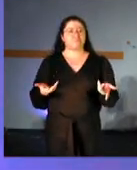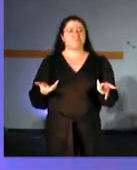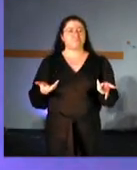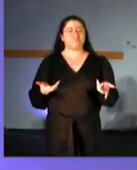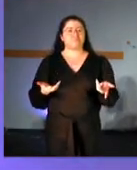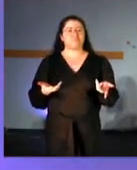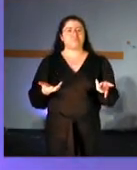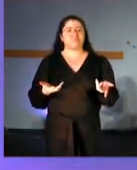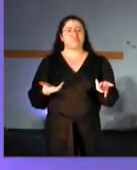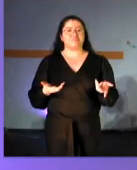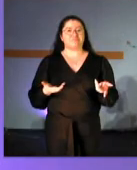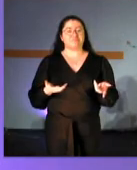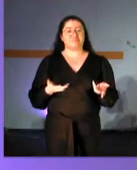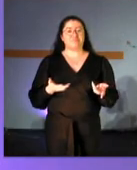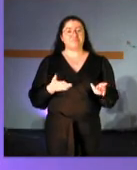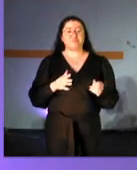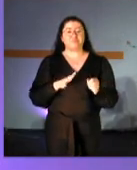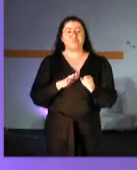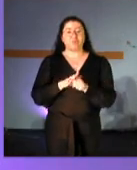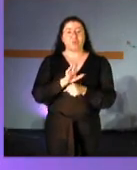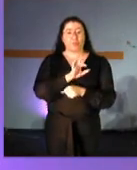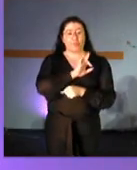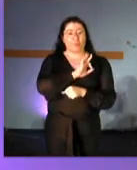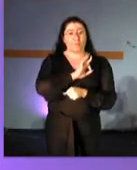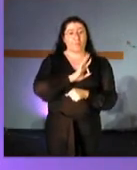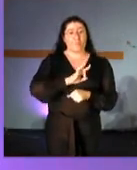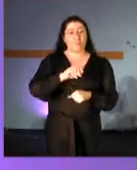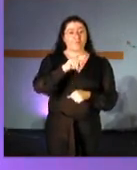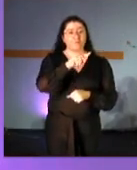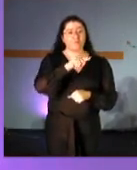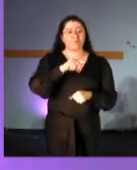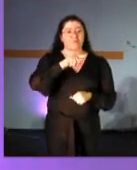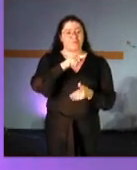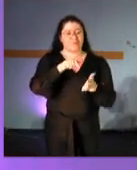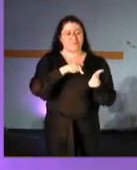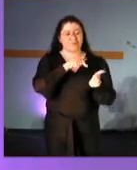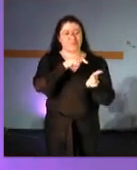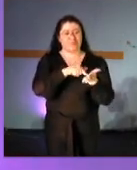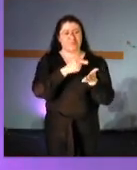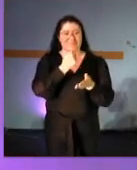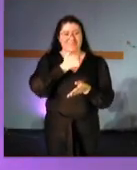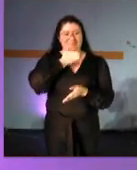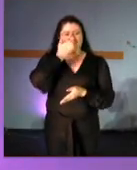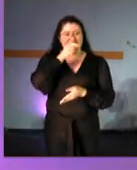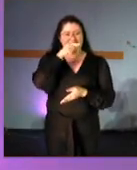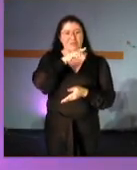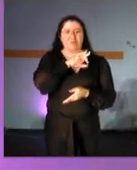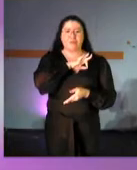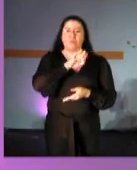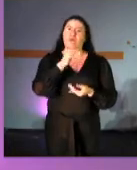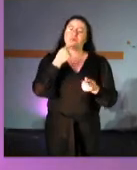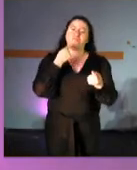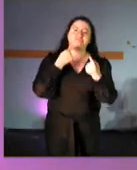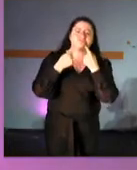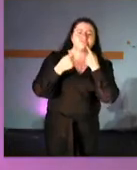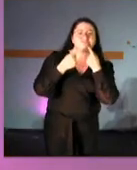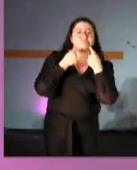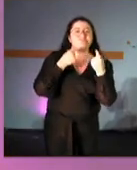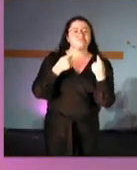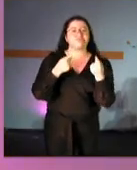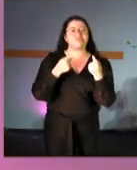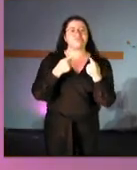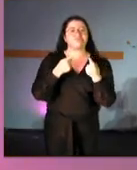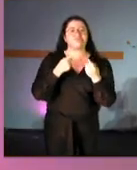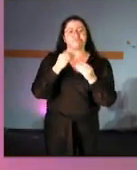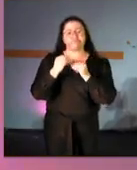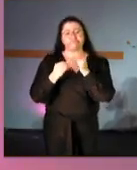la libertad de discusión en los centros estudiantiles. Entonces fue un año intensísimo